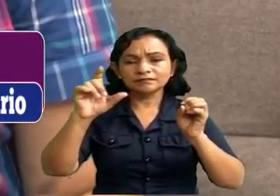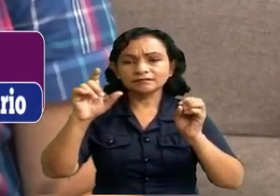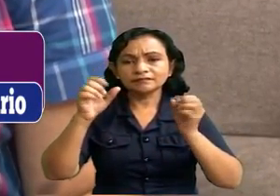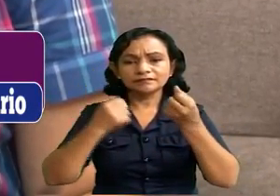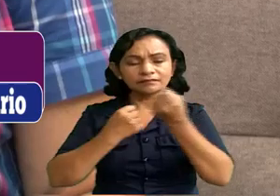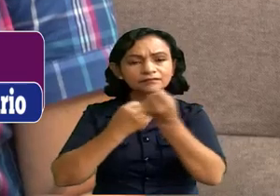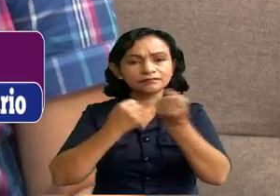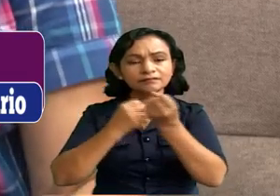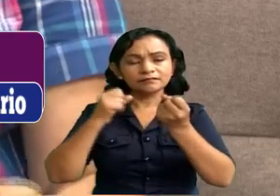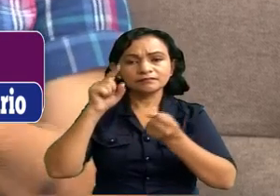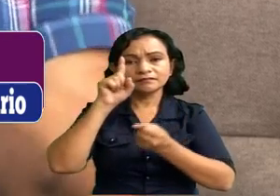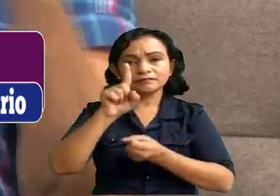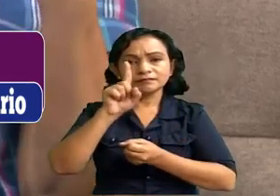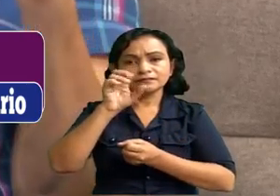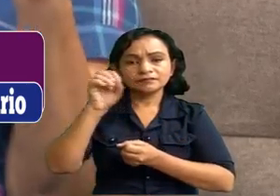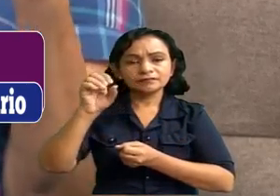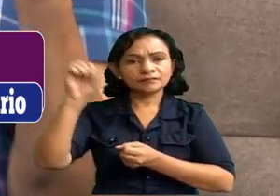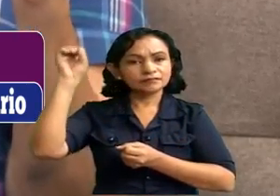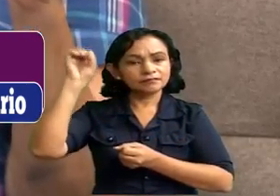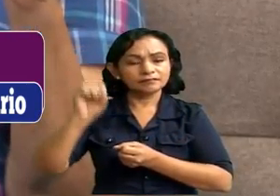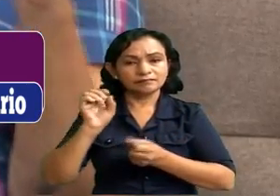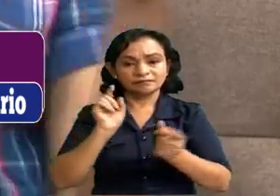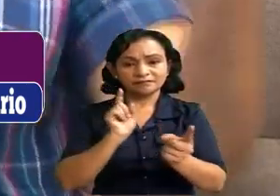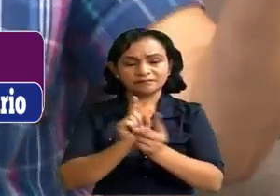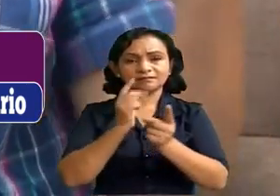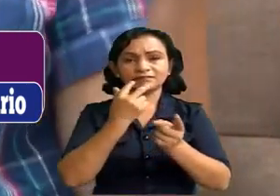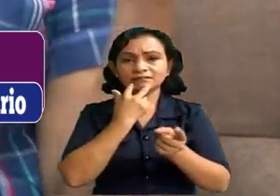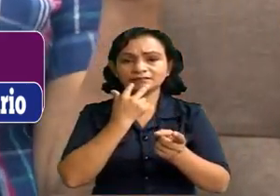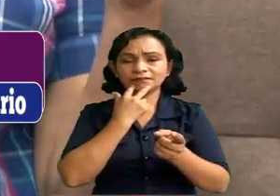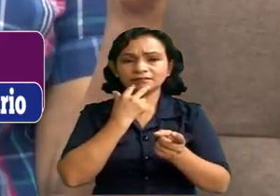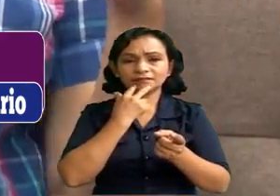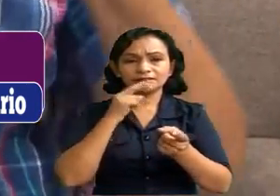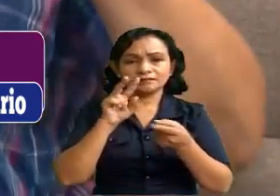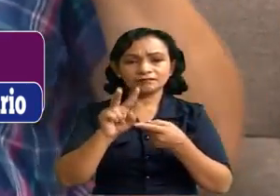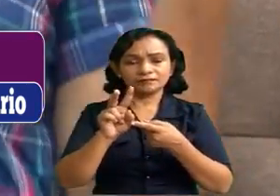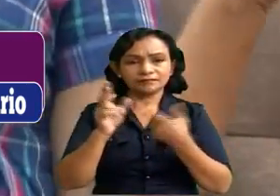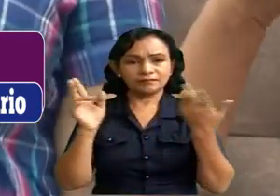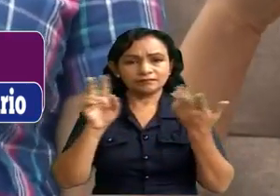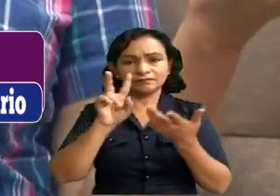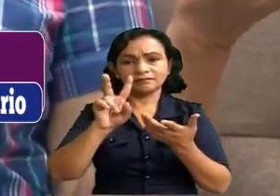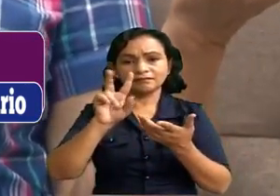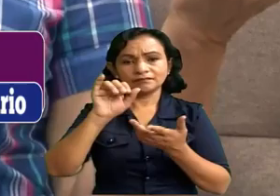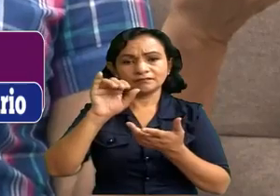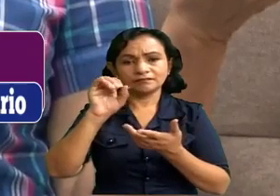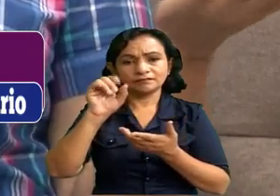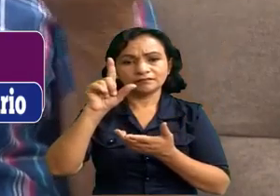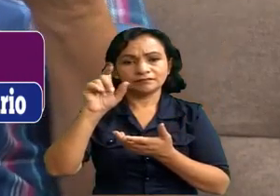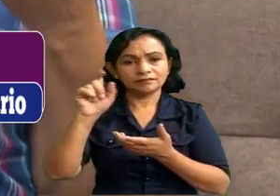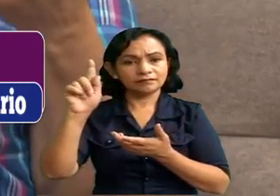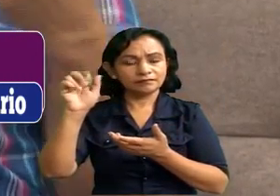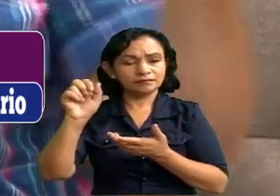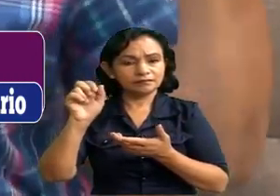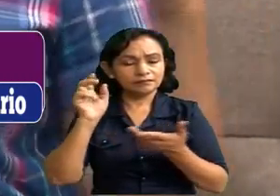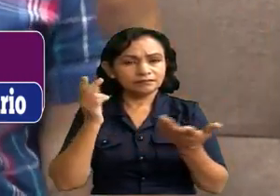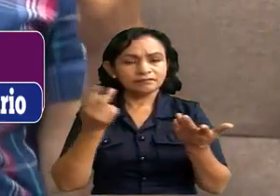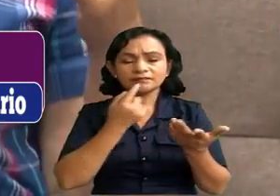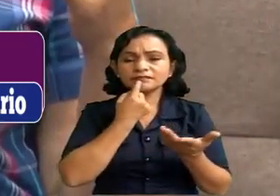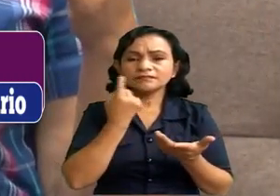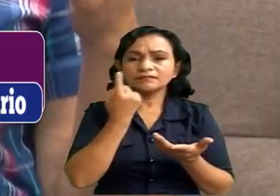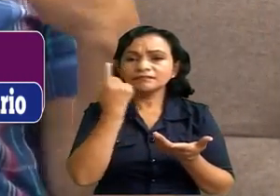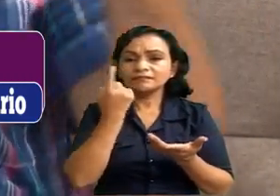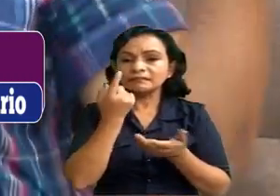6%. No la encontrás. Una Violeta Granera, que se dice sociedad civil, y la pregunta es, ¿quién está detrás